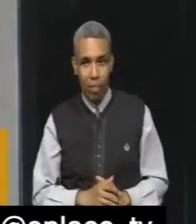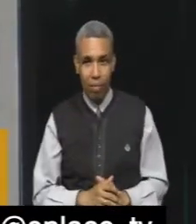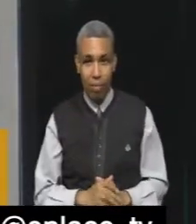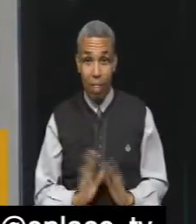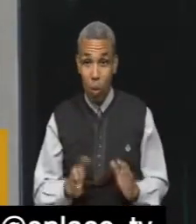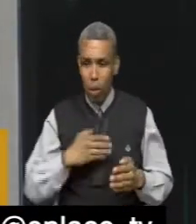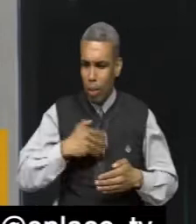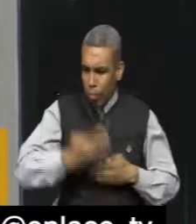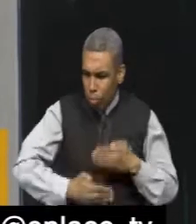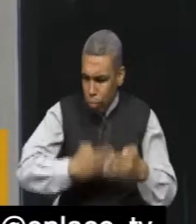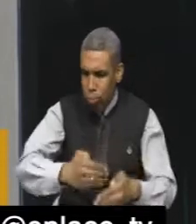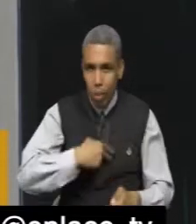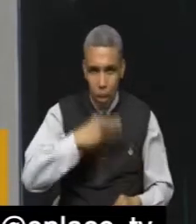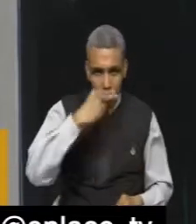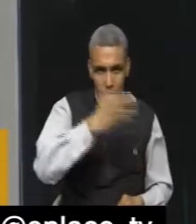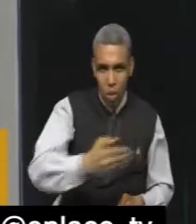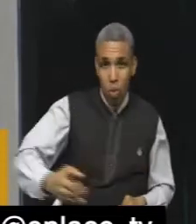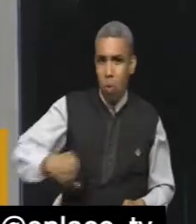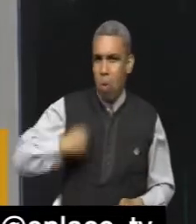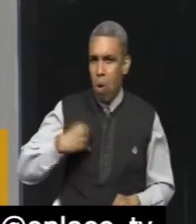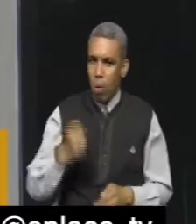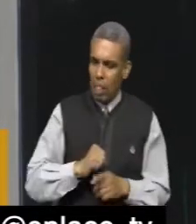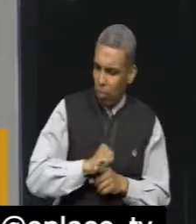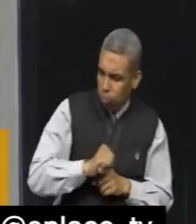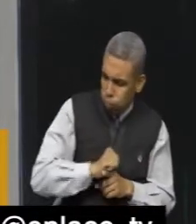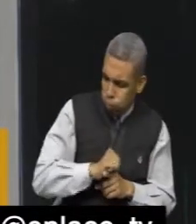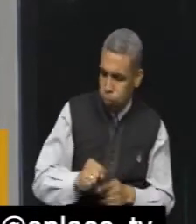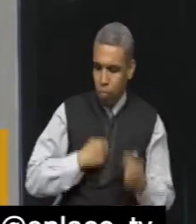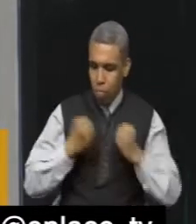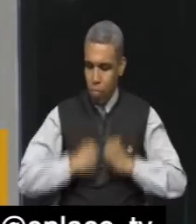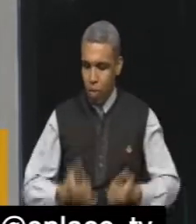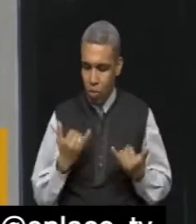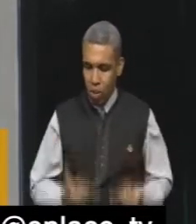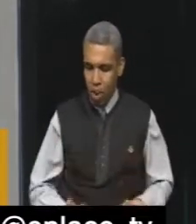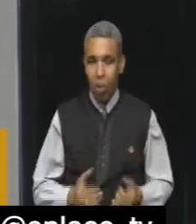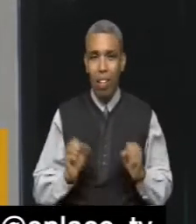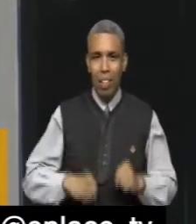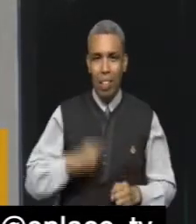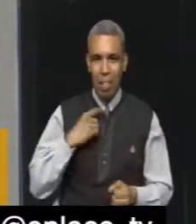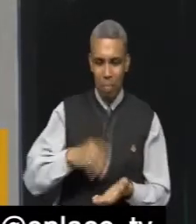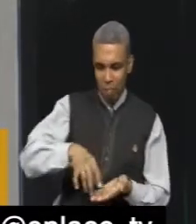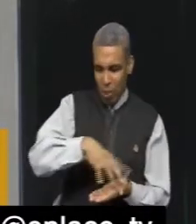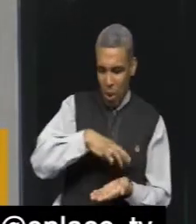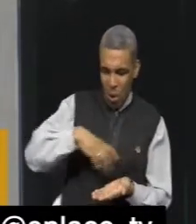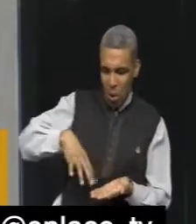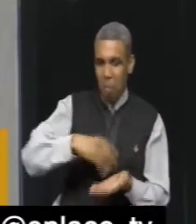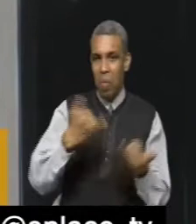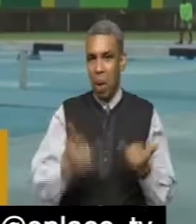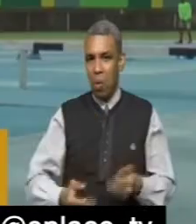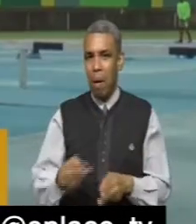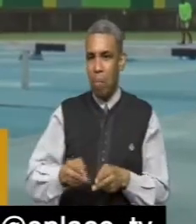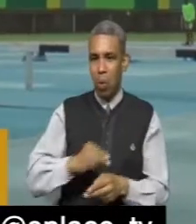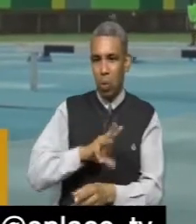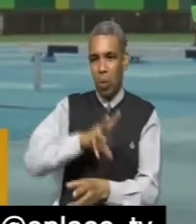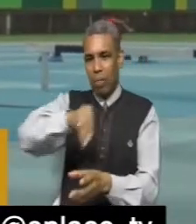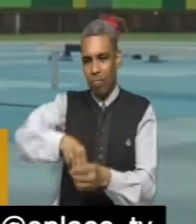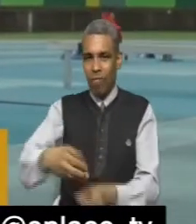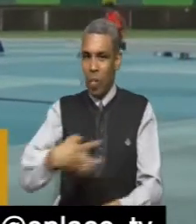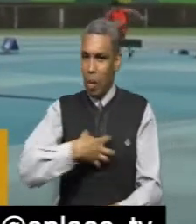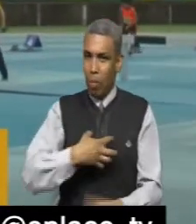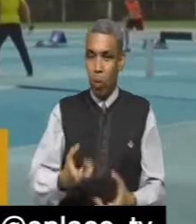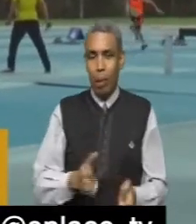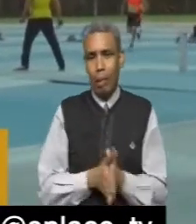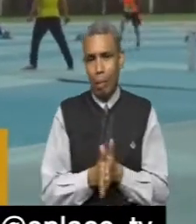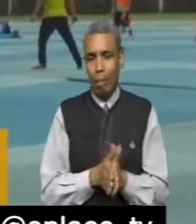los niños se han esforzado, han trabajado por este resultado y hoy tienen esta oportunidad de representar al departamento en esta fase regional. En 2 categorías será